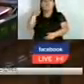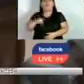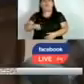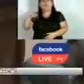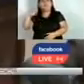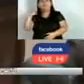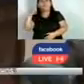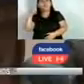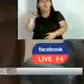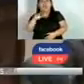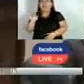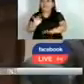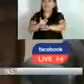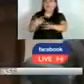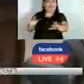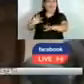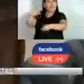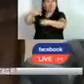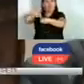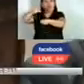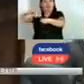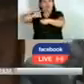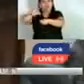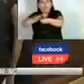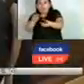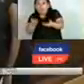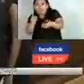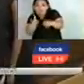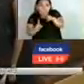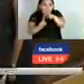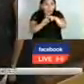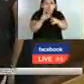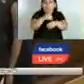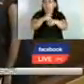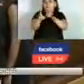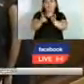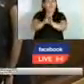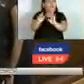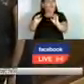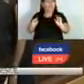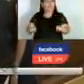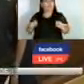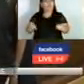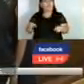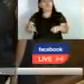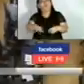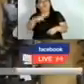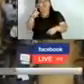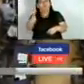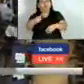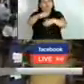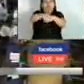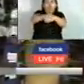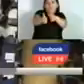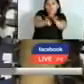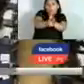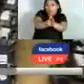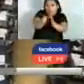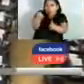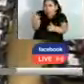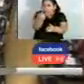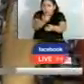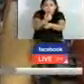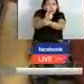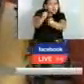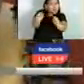Democrático parece que no le alcanzaron los votos para lograr colar al menos un diputado en la Asamblea. Tampoco el nuevo Parlamento tendrá a algún diputado